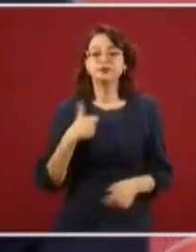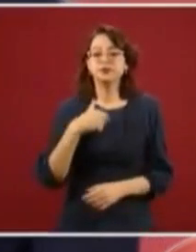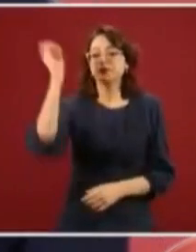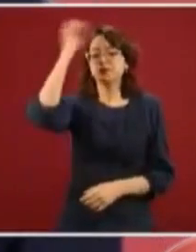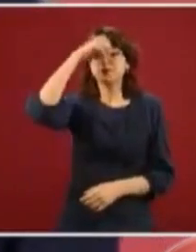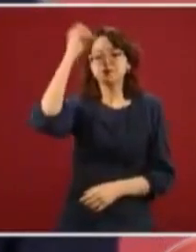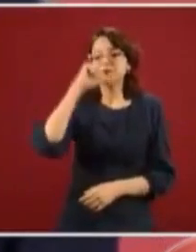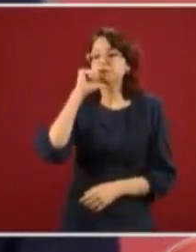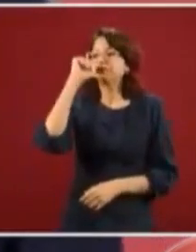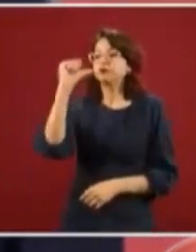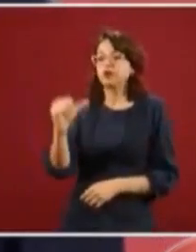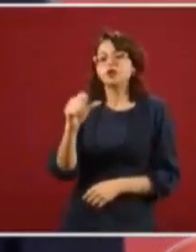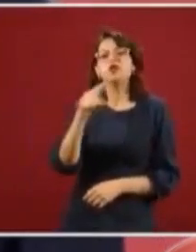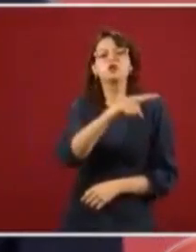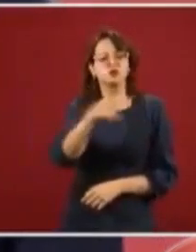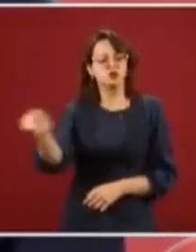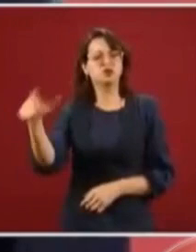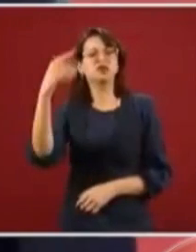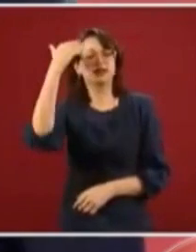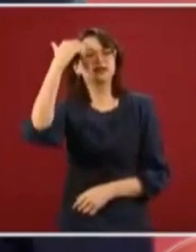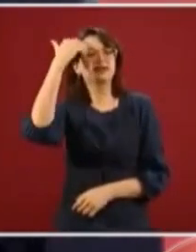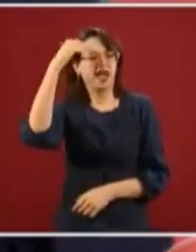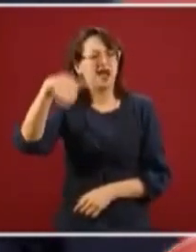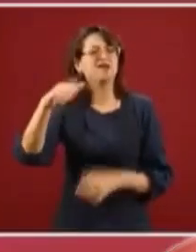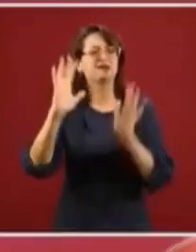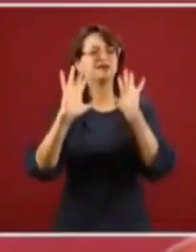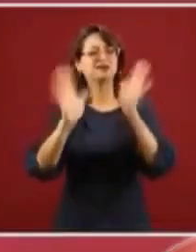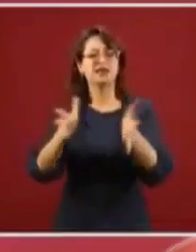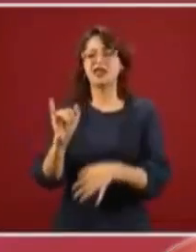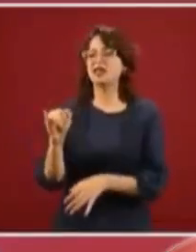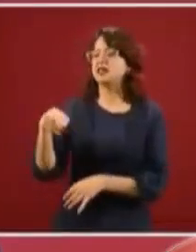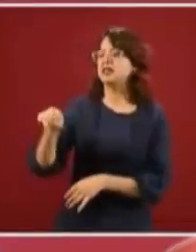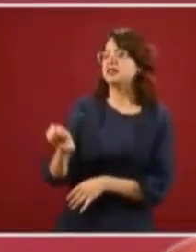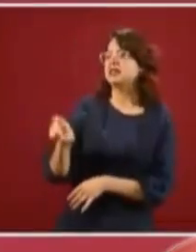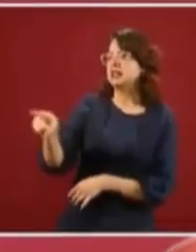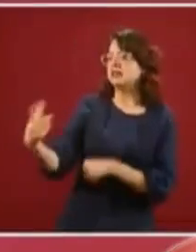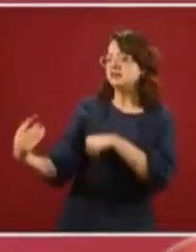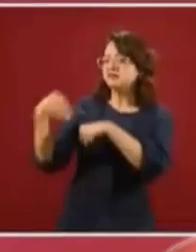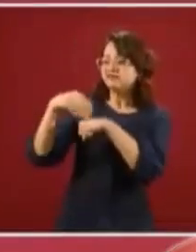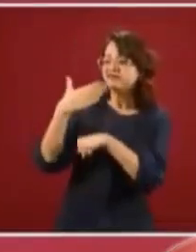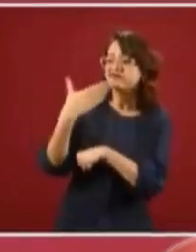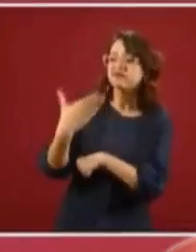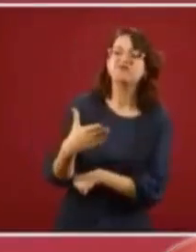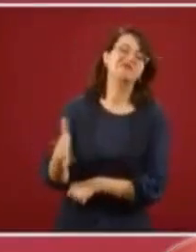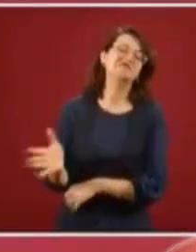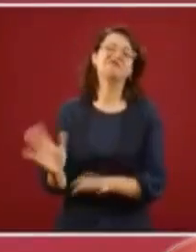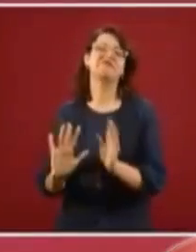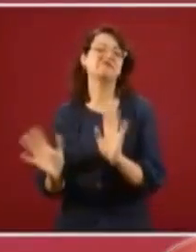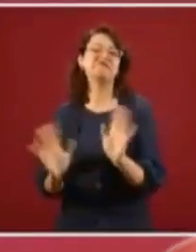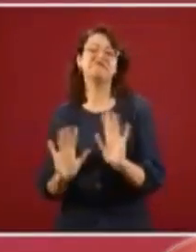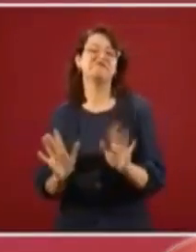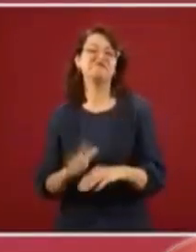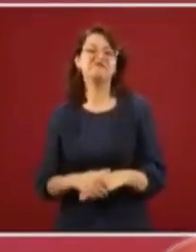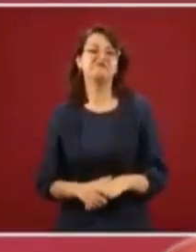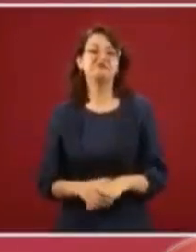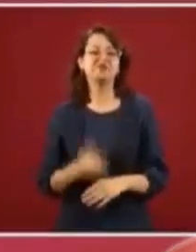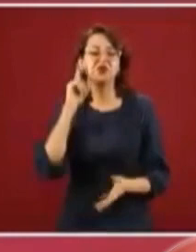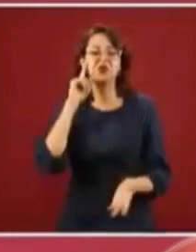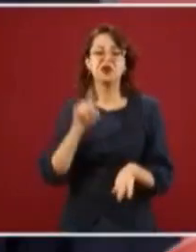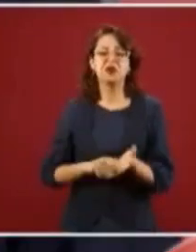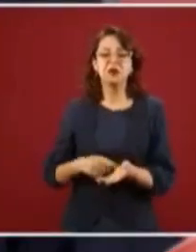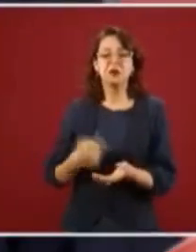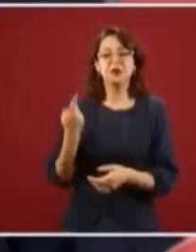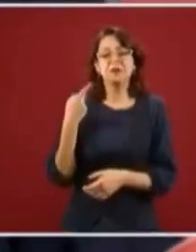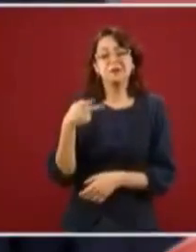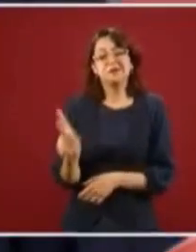Creo que no se han portado bien, pero